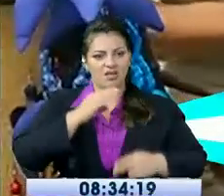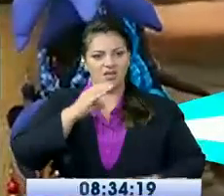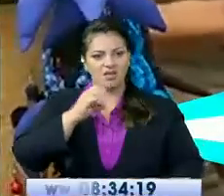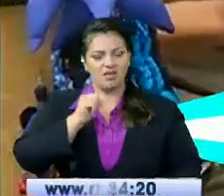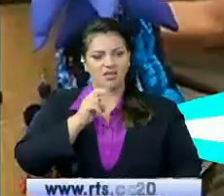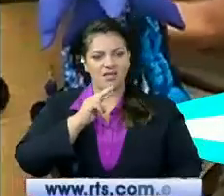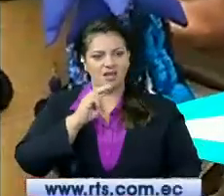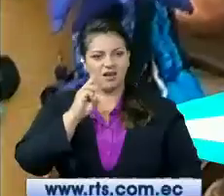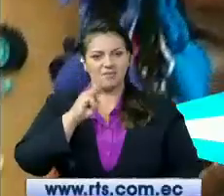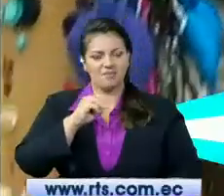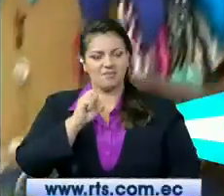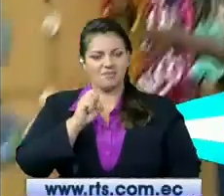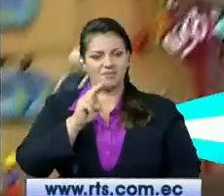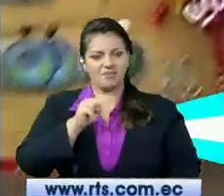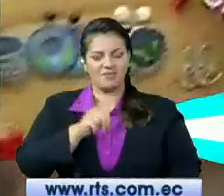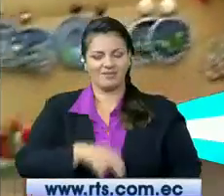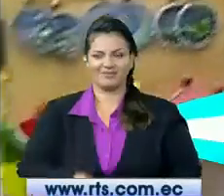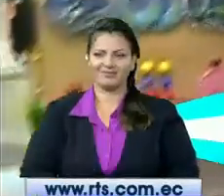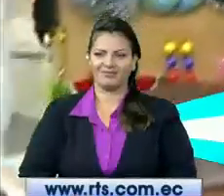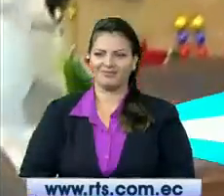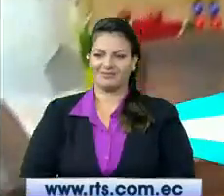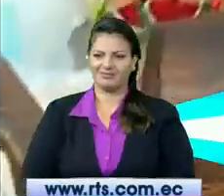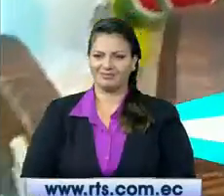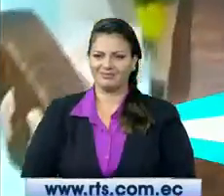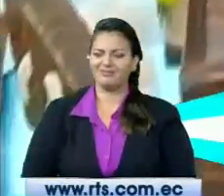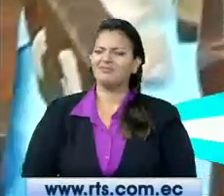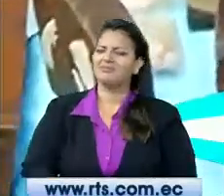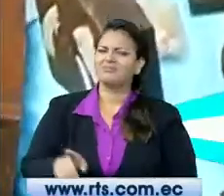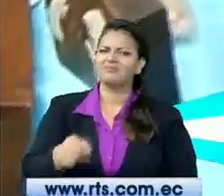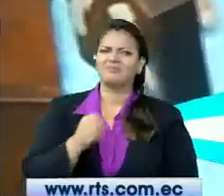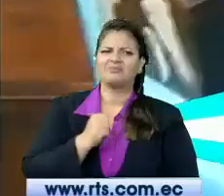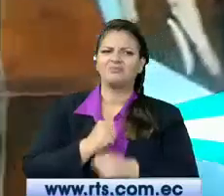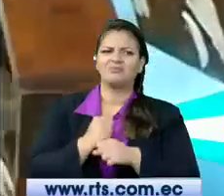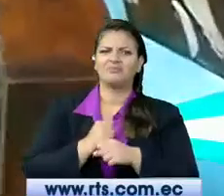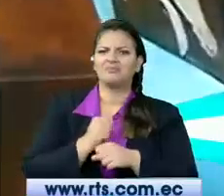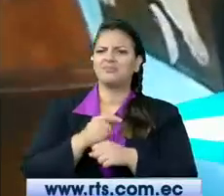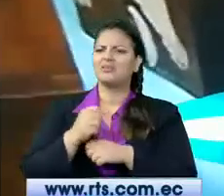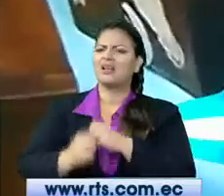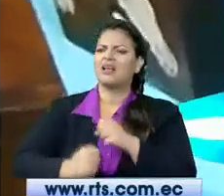algo. ¿Cómo así la idea de trabajar en madera? ¿Cuántos años ya trabajando con él?